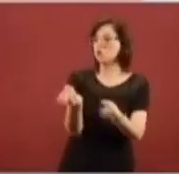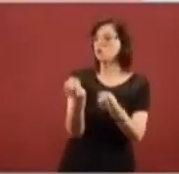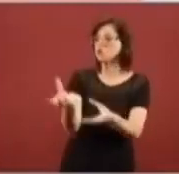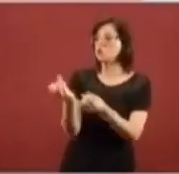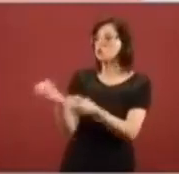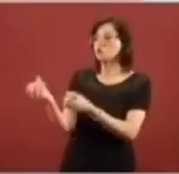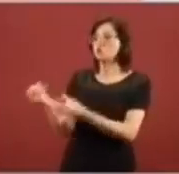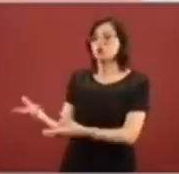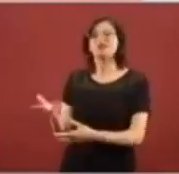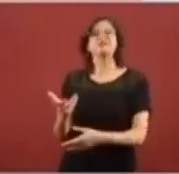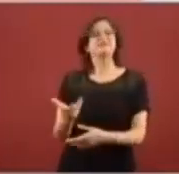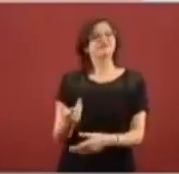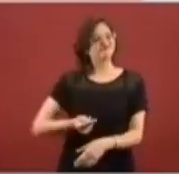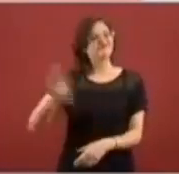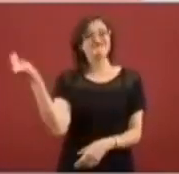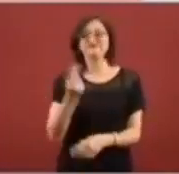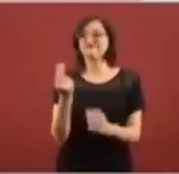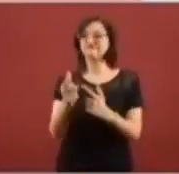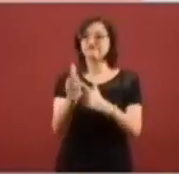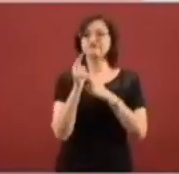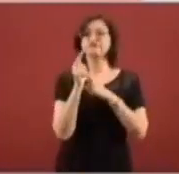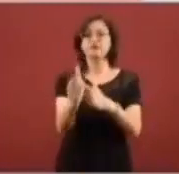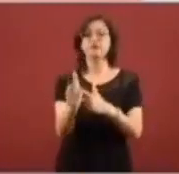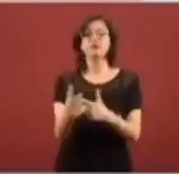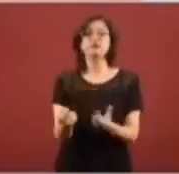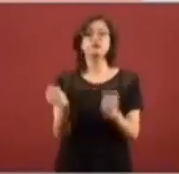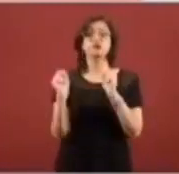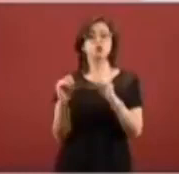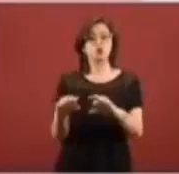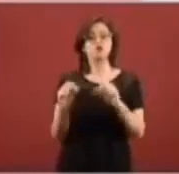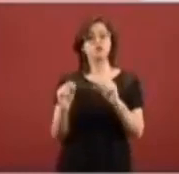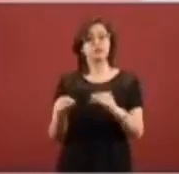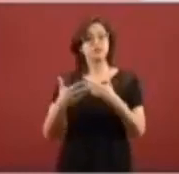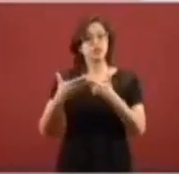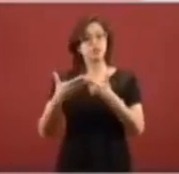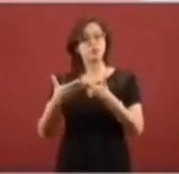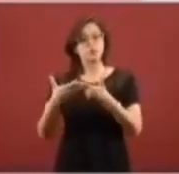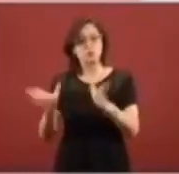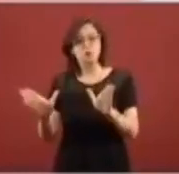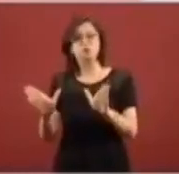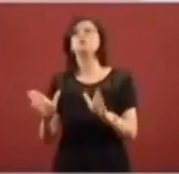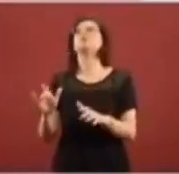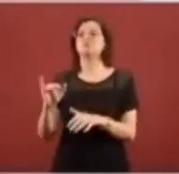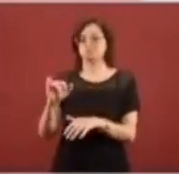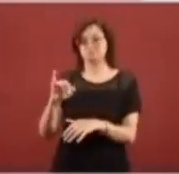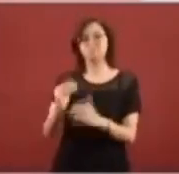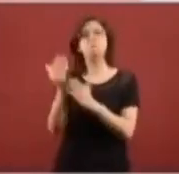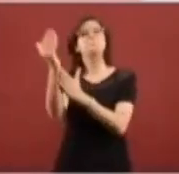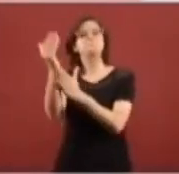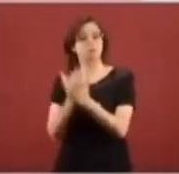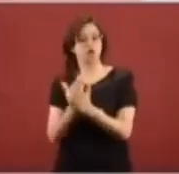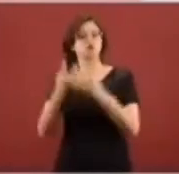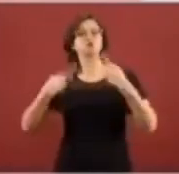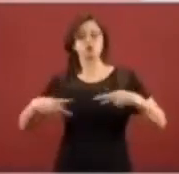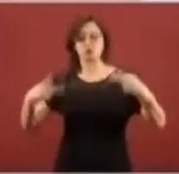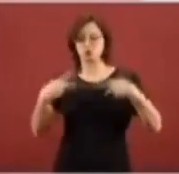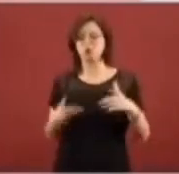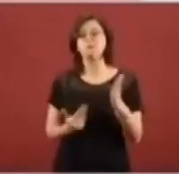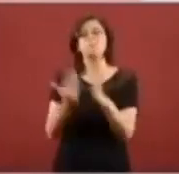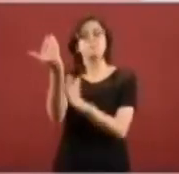programas sociales del gobierno. Entonces, las oficinas públicas harán una reducción inmediata de las